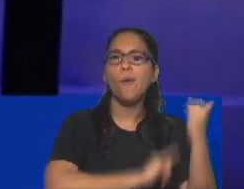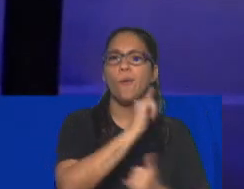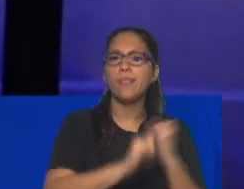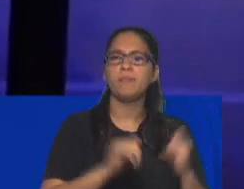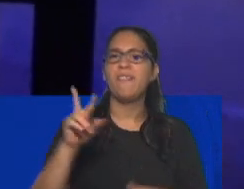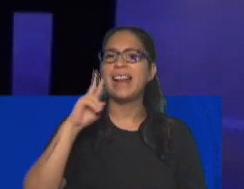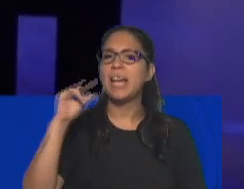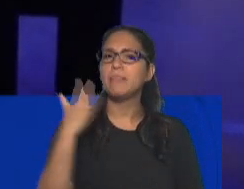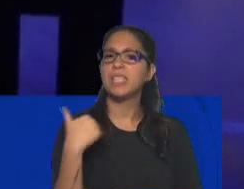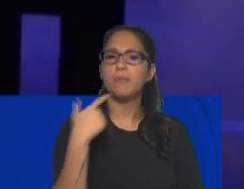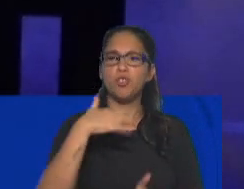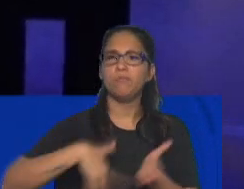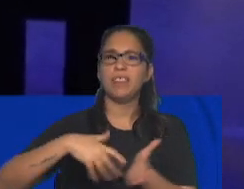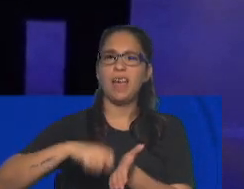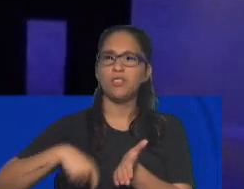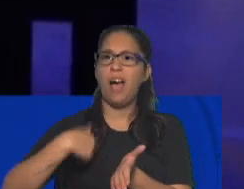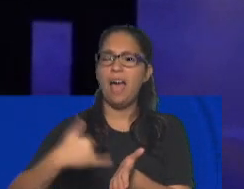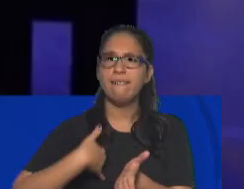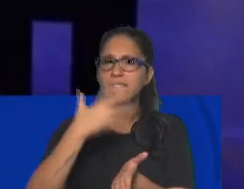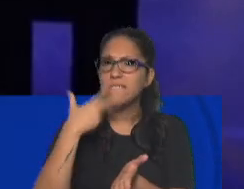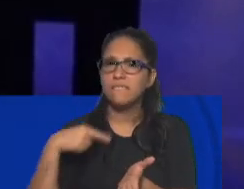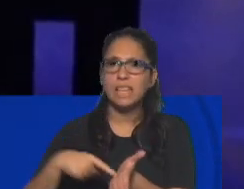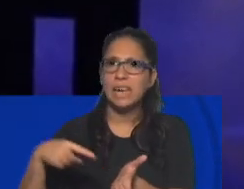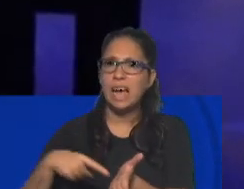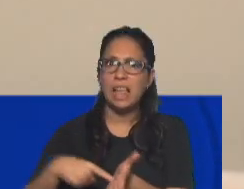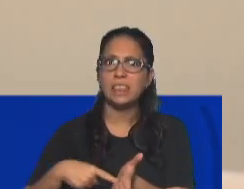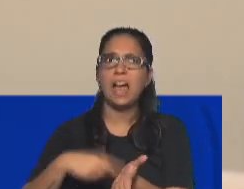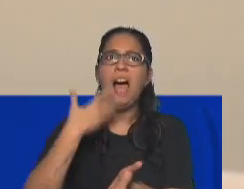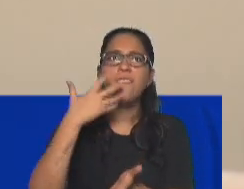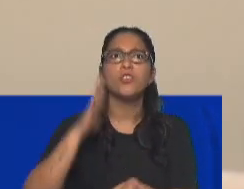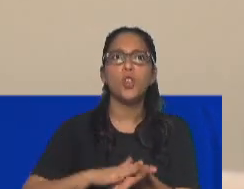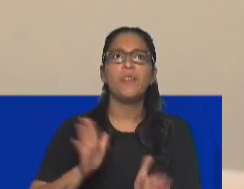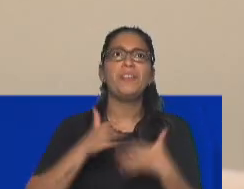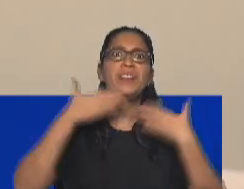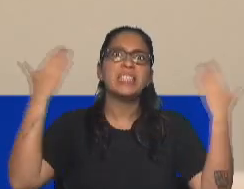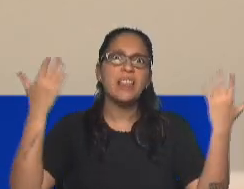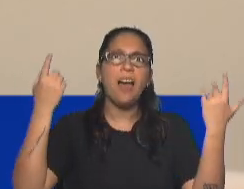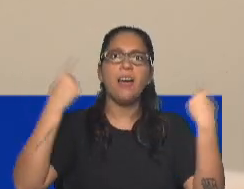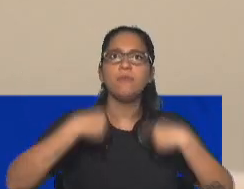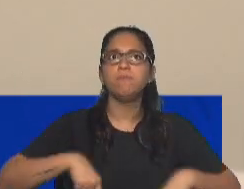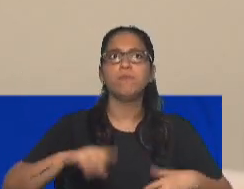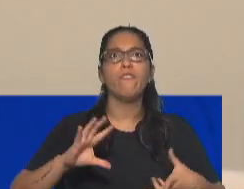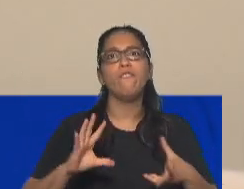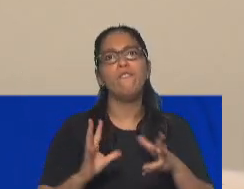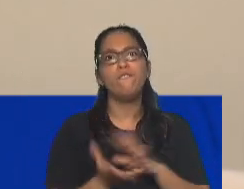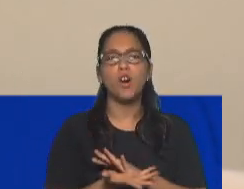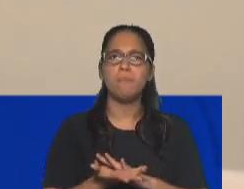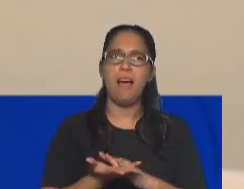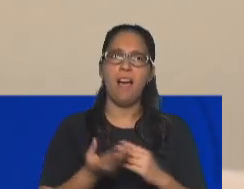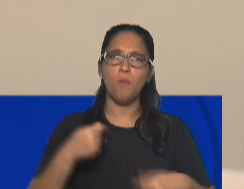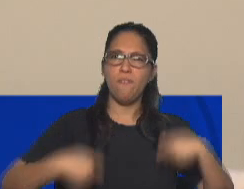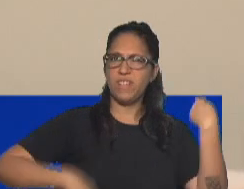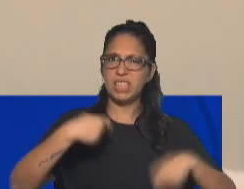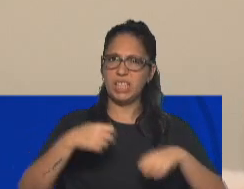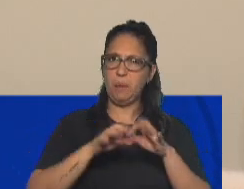me llamó un día, me dijo, mira, tengo esta obra. Y a mí me encantó. Habla de la felicidad, de una manera muy descontracturada. Y lo